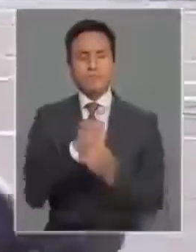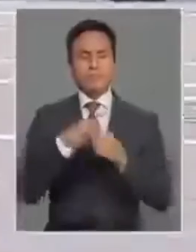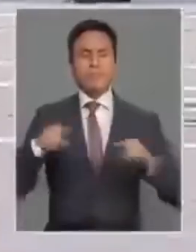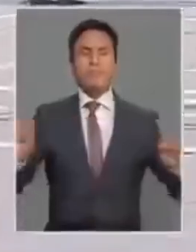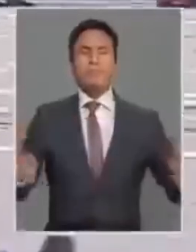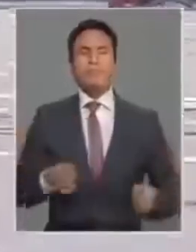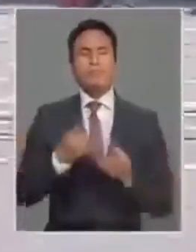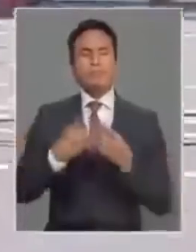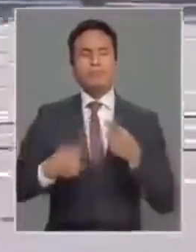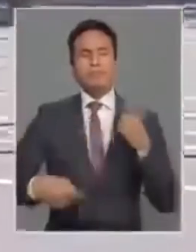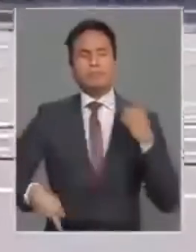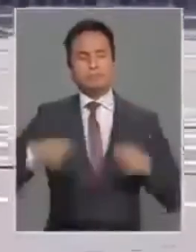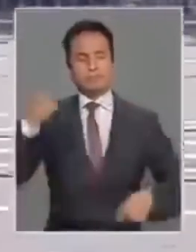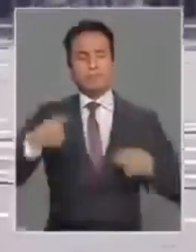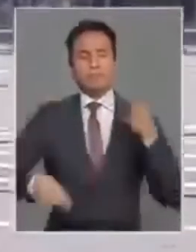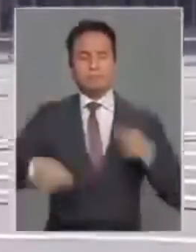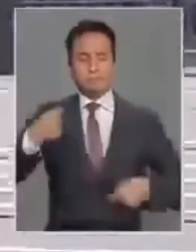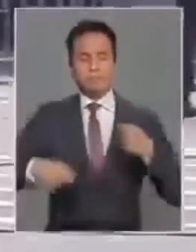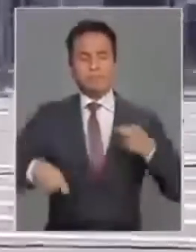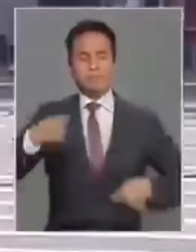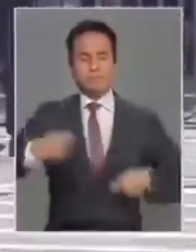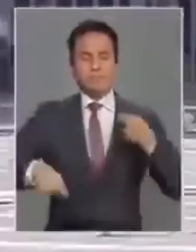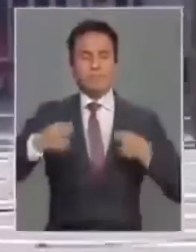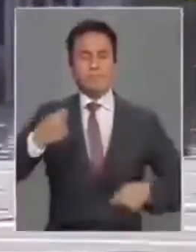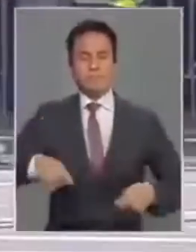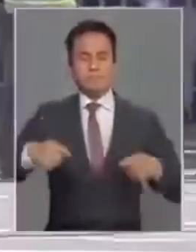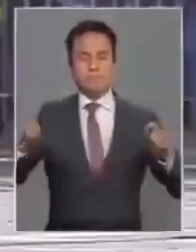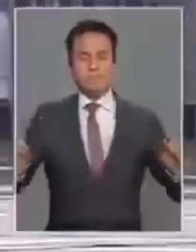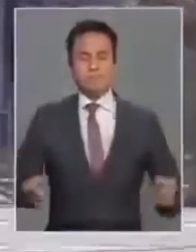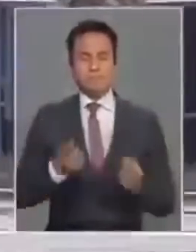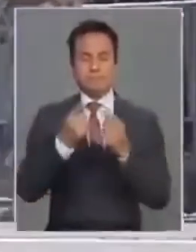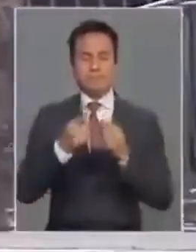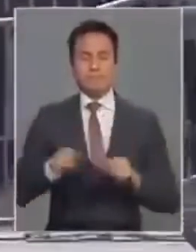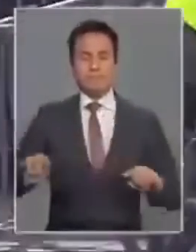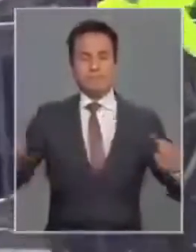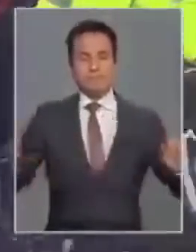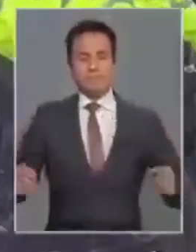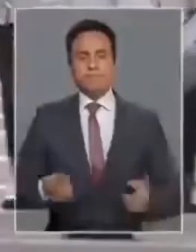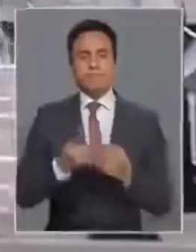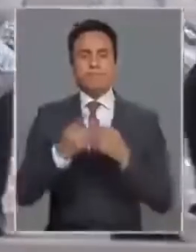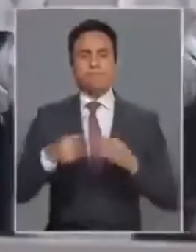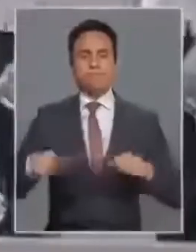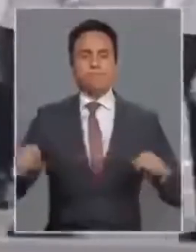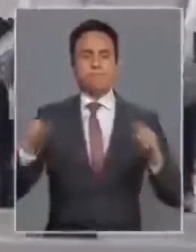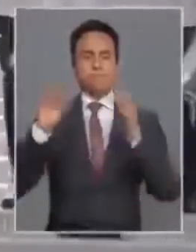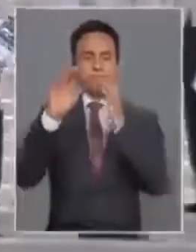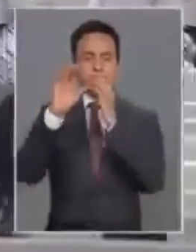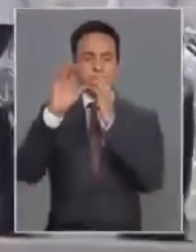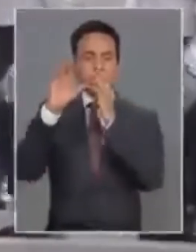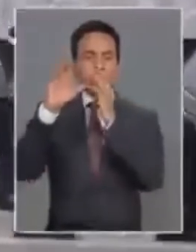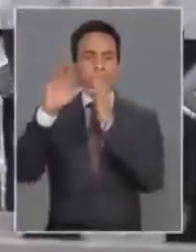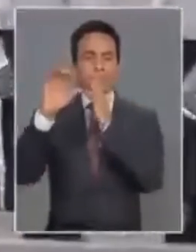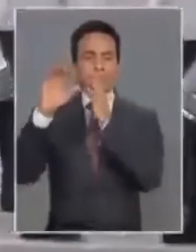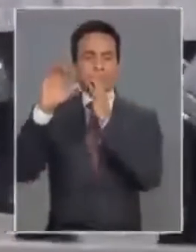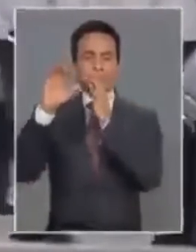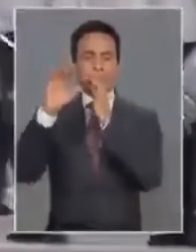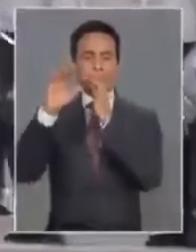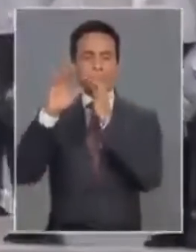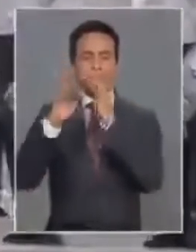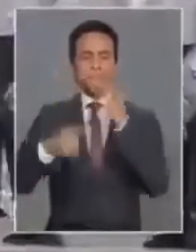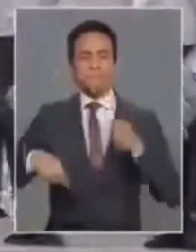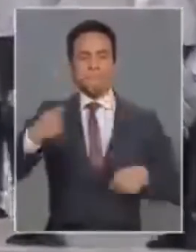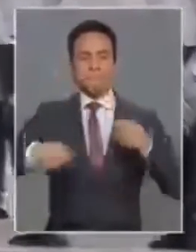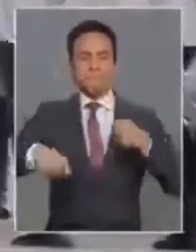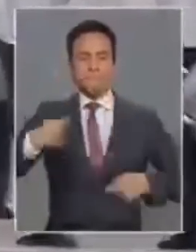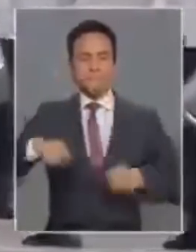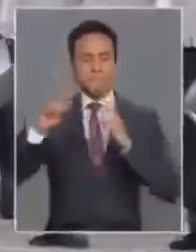falta, o sea, todavía falta. Gracias por recomendarnos, discúlpenos también por habernos demorado un poquito en hacer la reacción a una